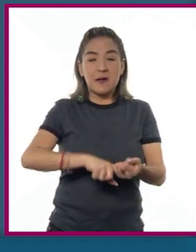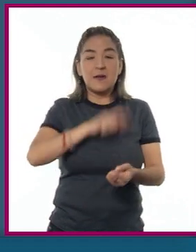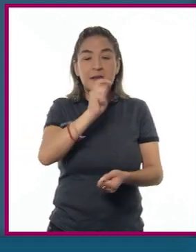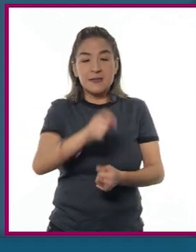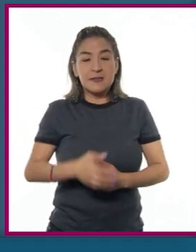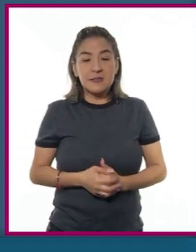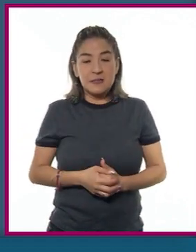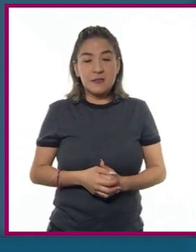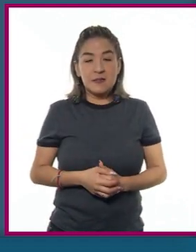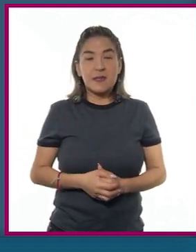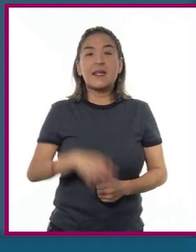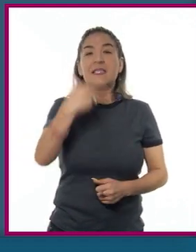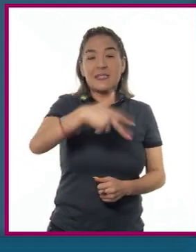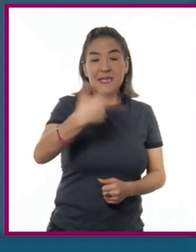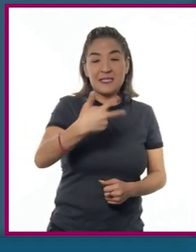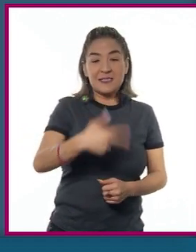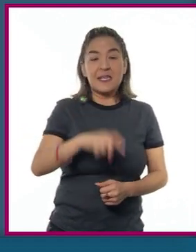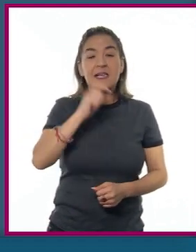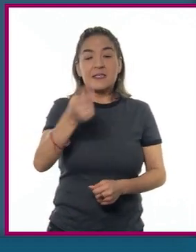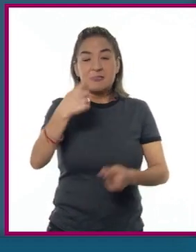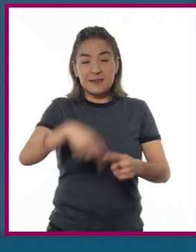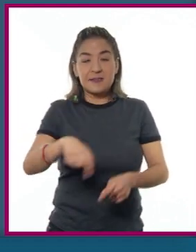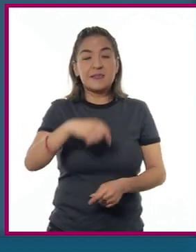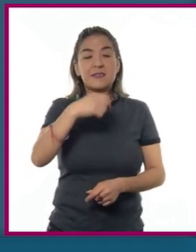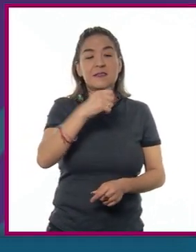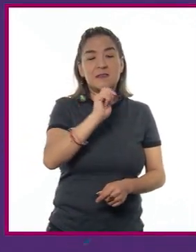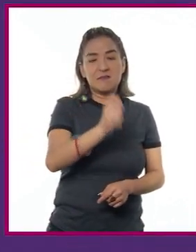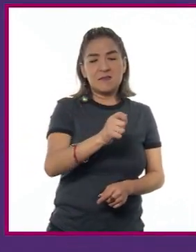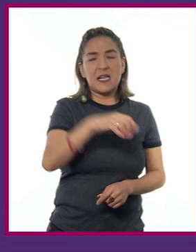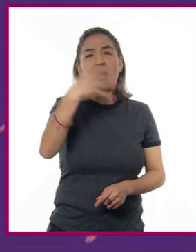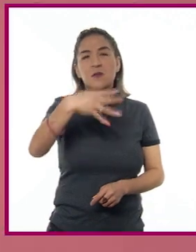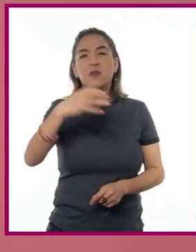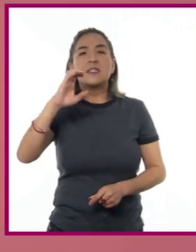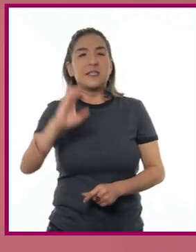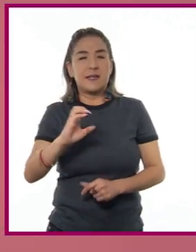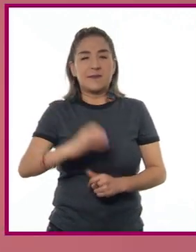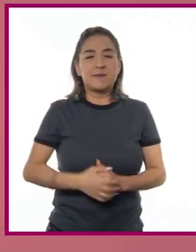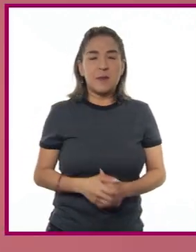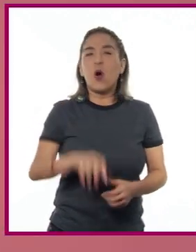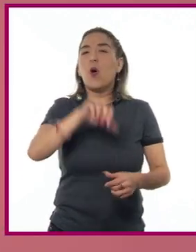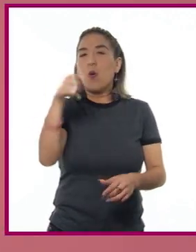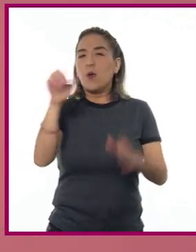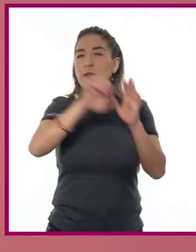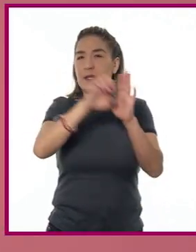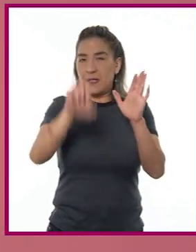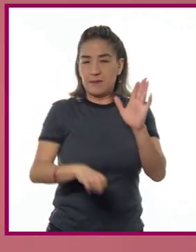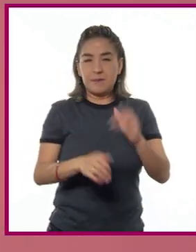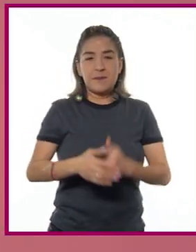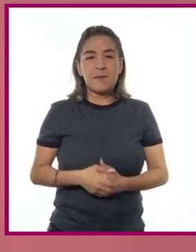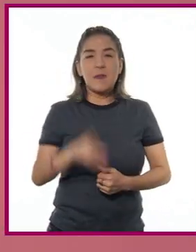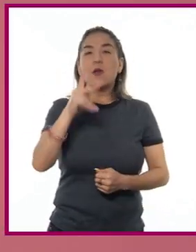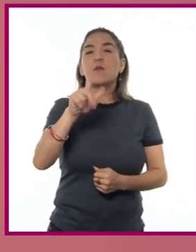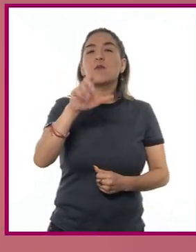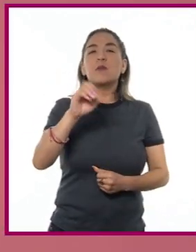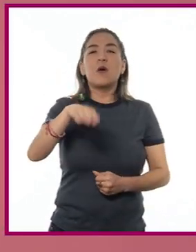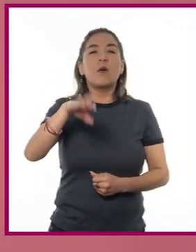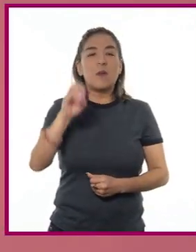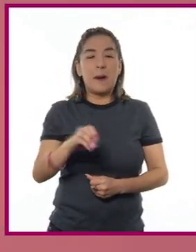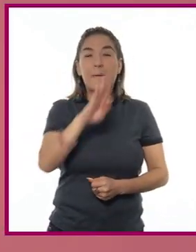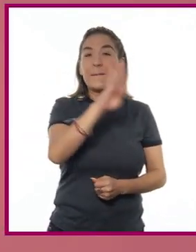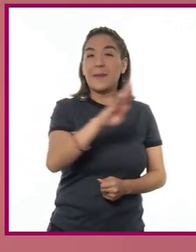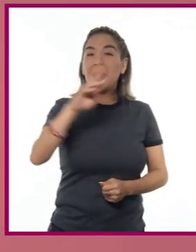12C, 13C y 14C respectivamente. En otro ejemplo, el del plomo elemental,